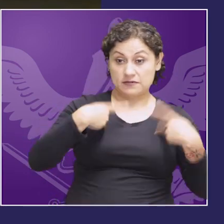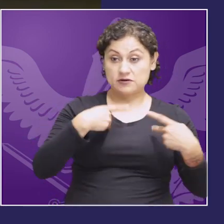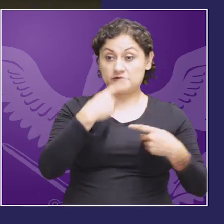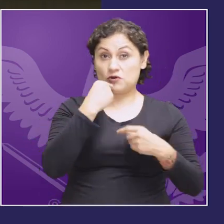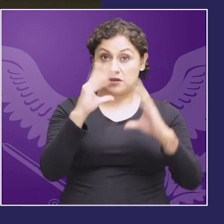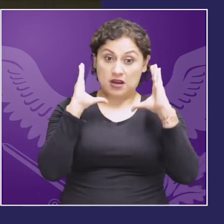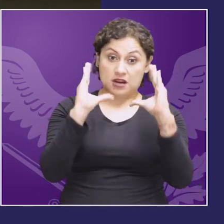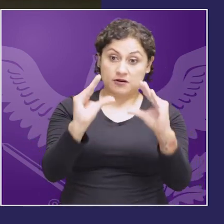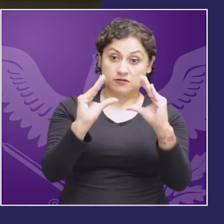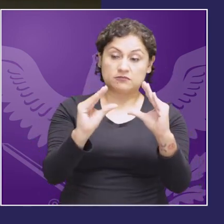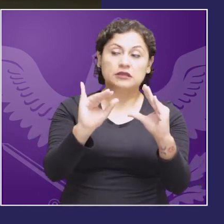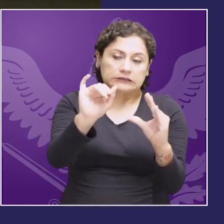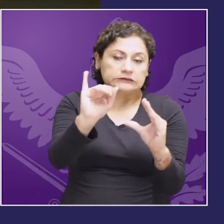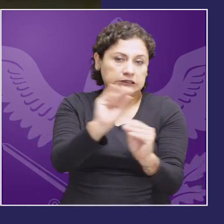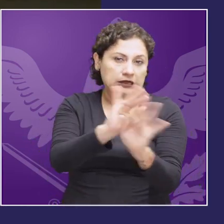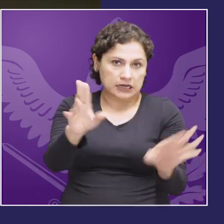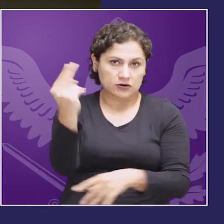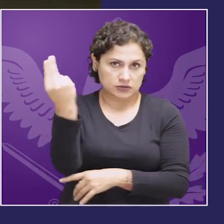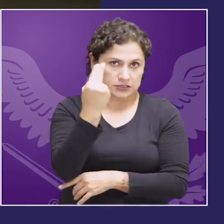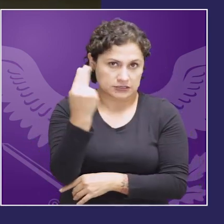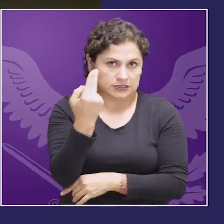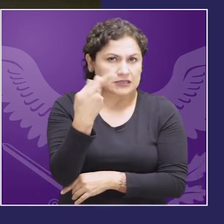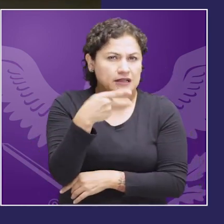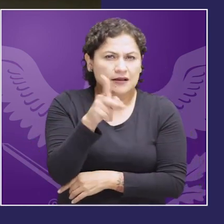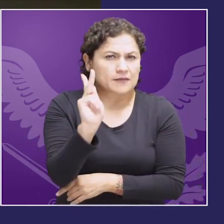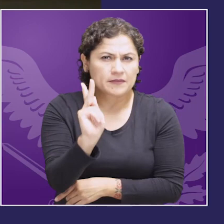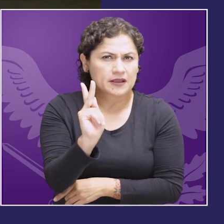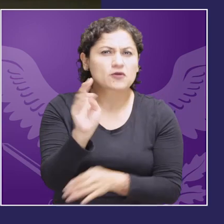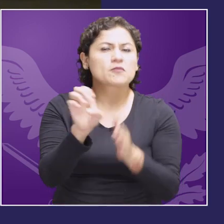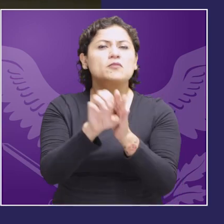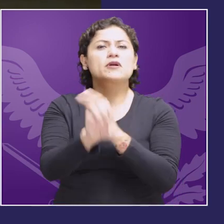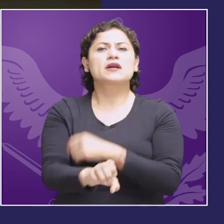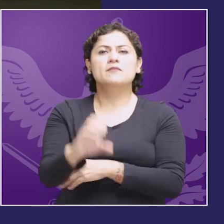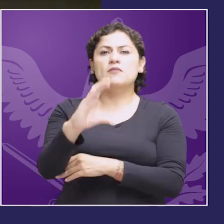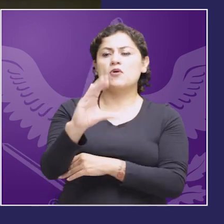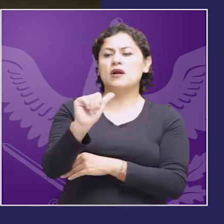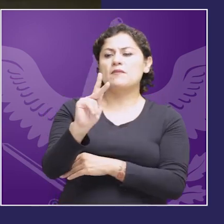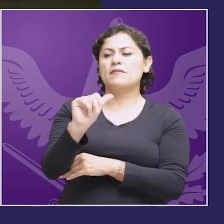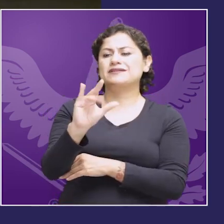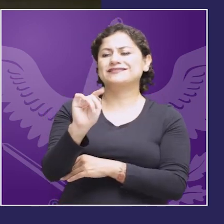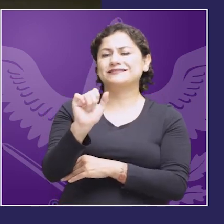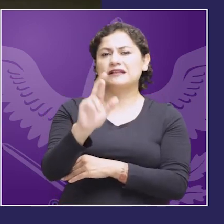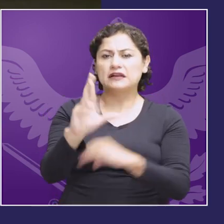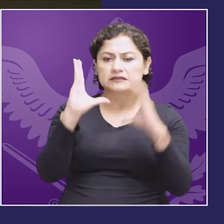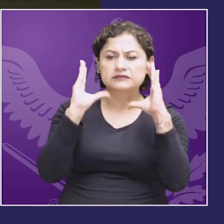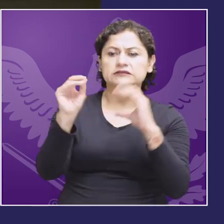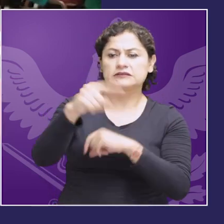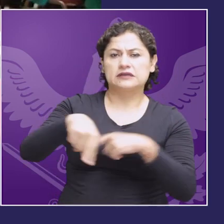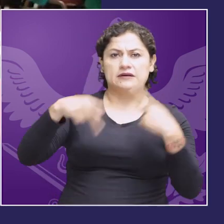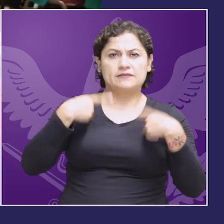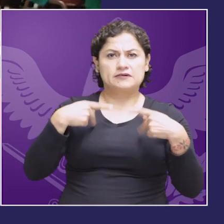como, parecería súper necesario. Ahora bien, ¿qué entendemos por capacitar estos operadores en estos